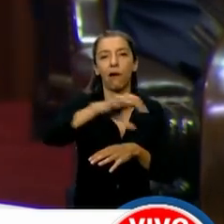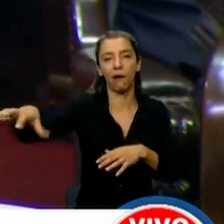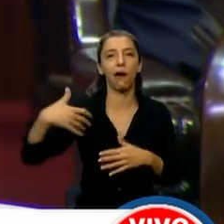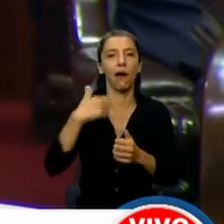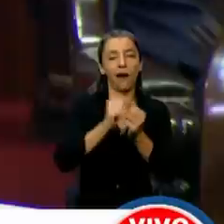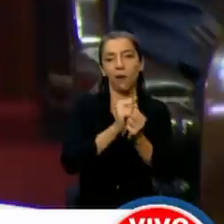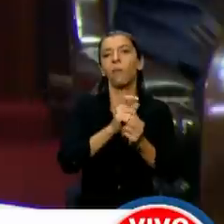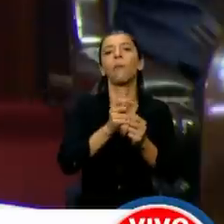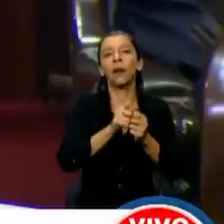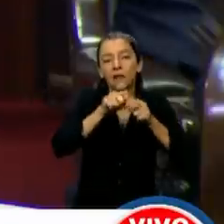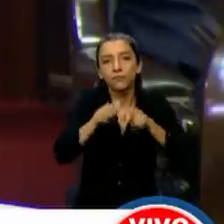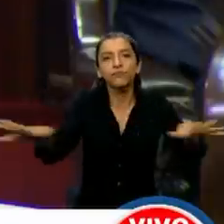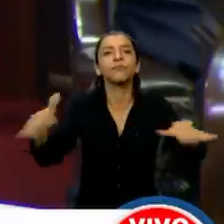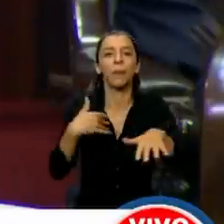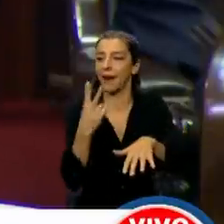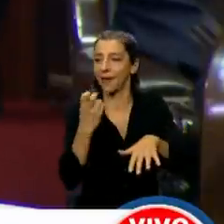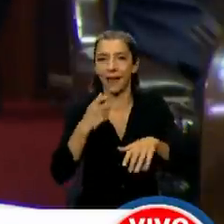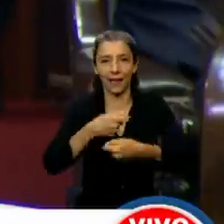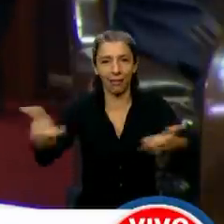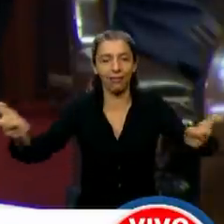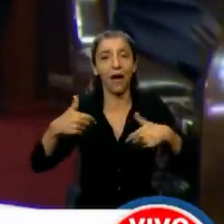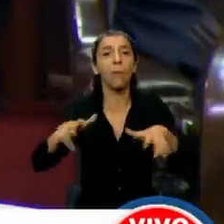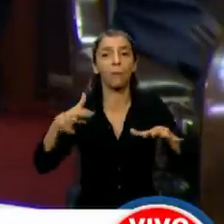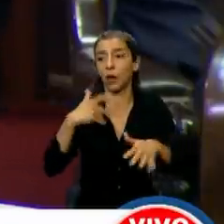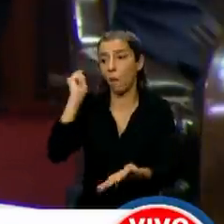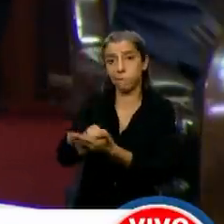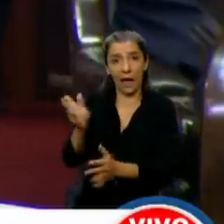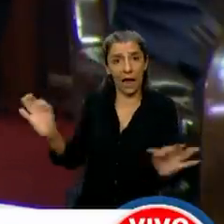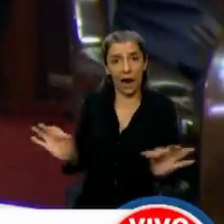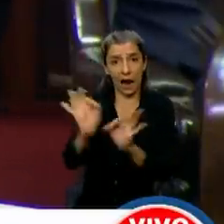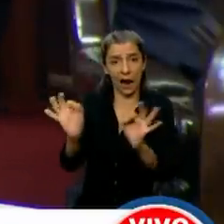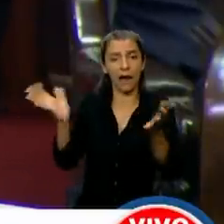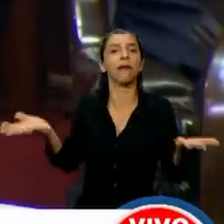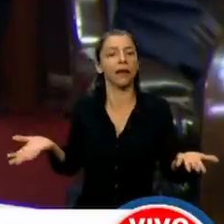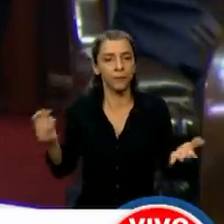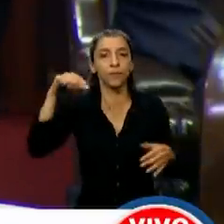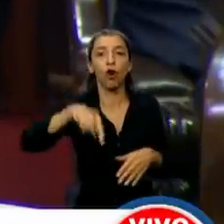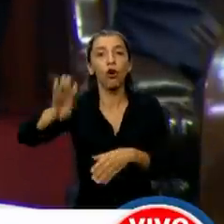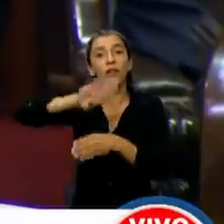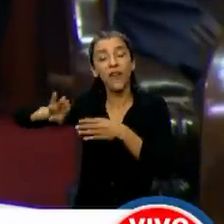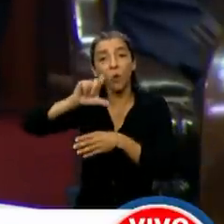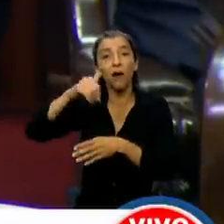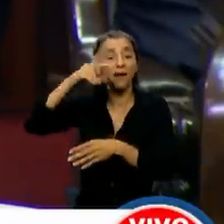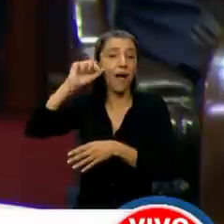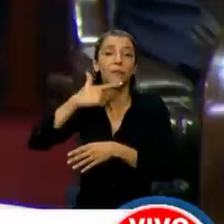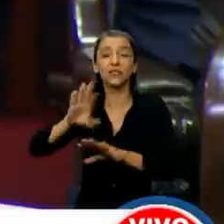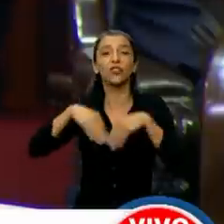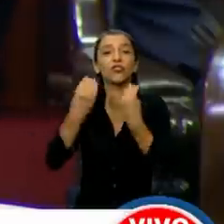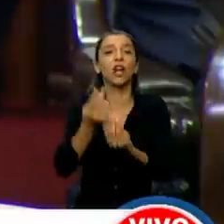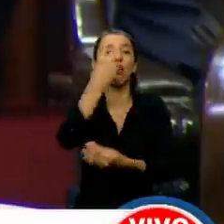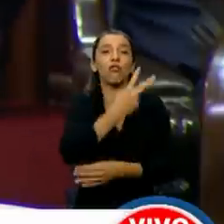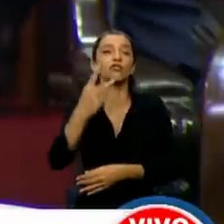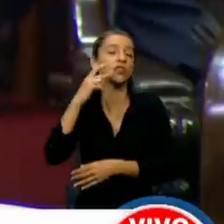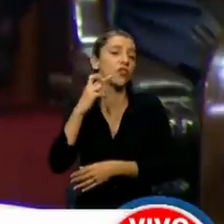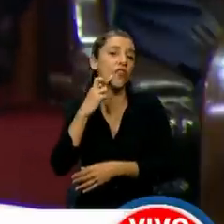energía a los usuarios pero no se la marca no se la pagaron al mercado eléctrico hoy el consolidado de la deuda de camesa es de 219